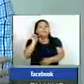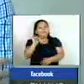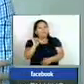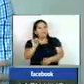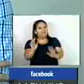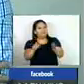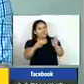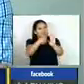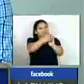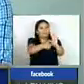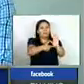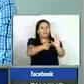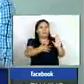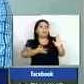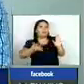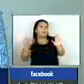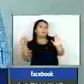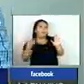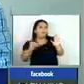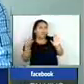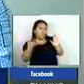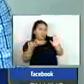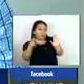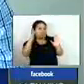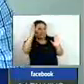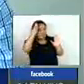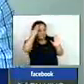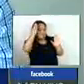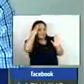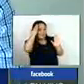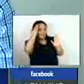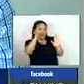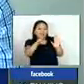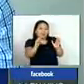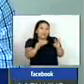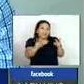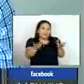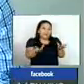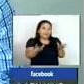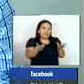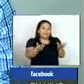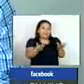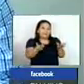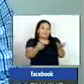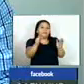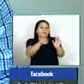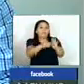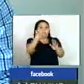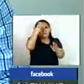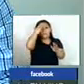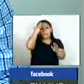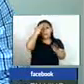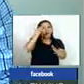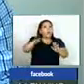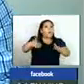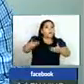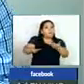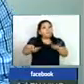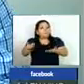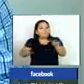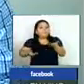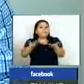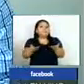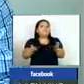la necesidad de estar involucrado dentro de esta nueva forma de hacer negocios. Y